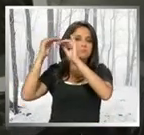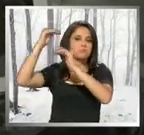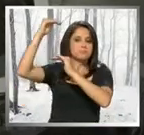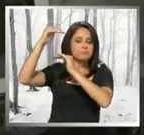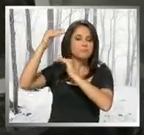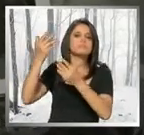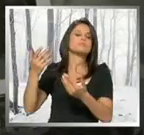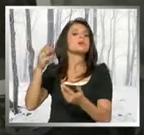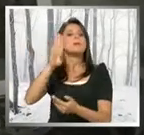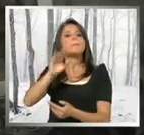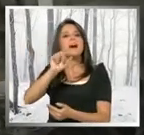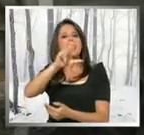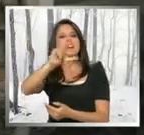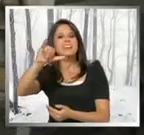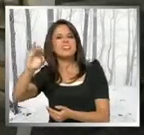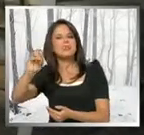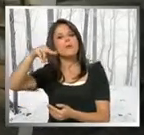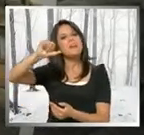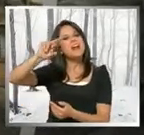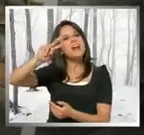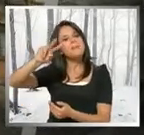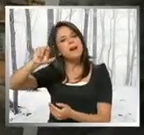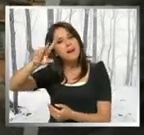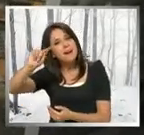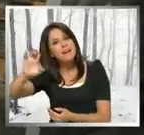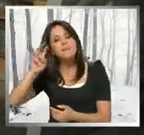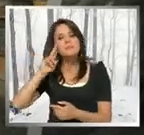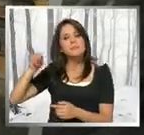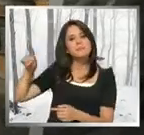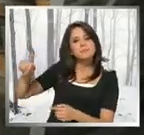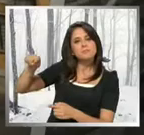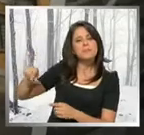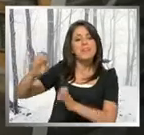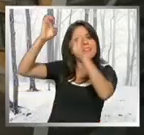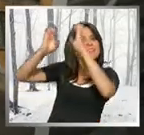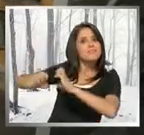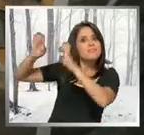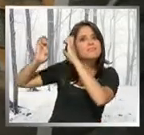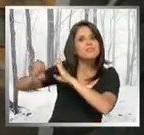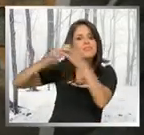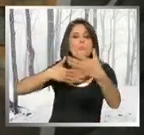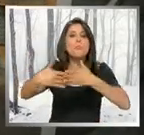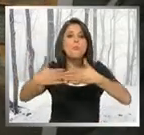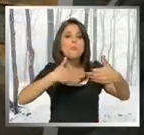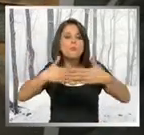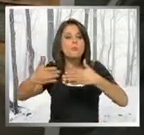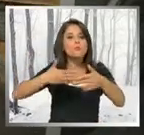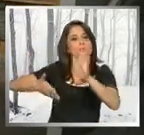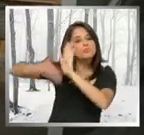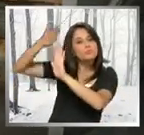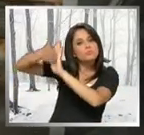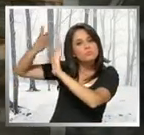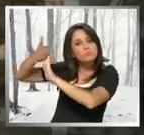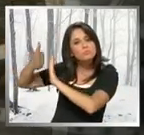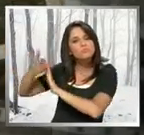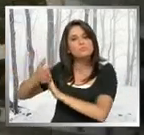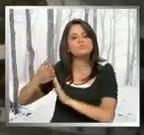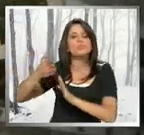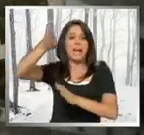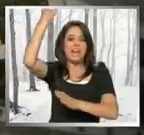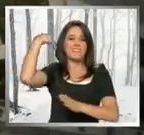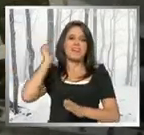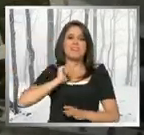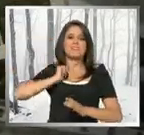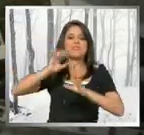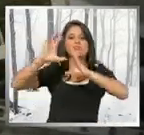y bueno, el barrio de la Narvarte. Aquí están ya edificios más modernos que se construyeron sobre edificaciones que eran